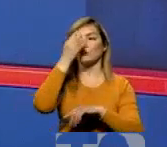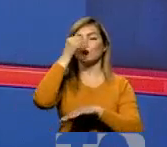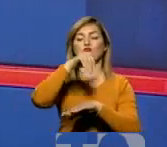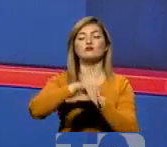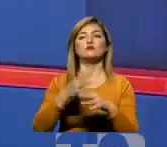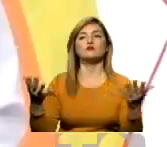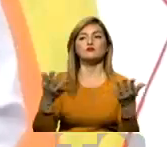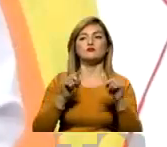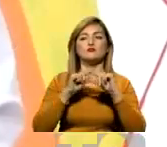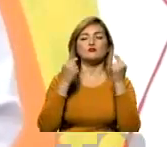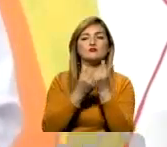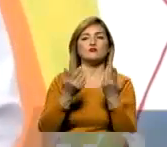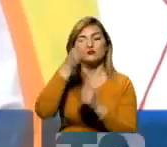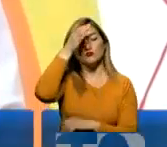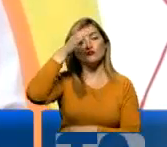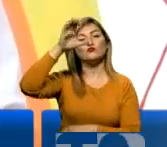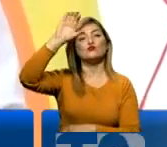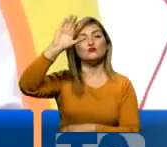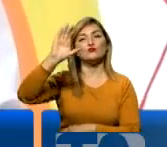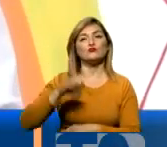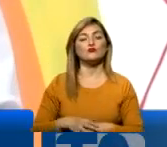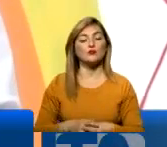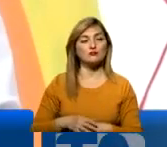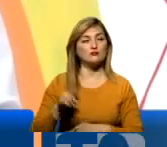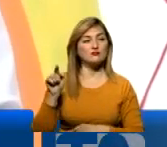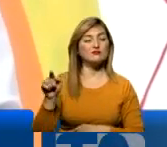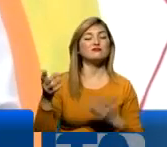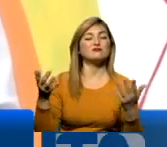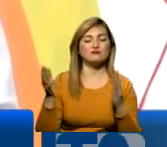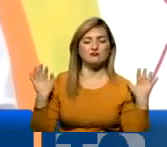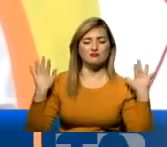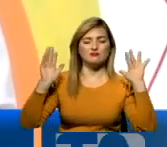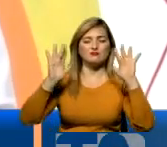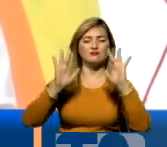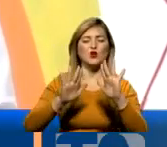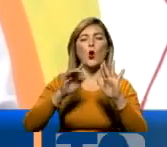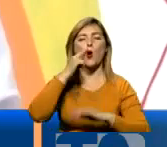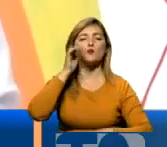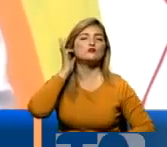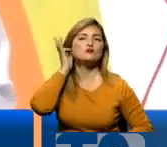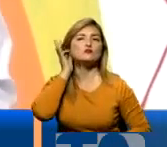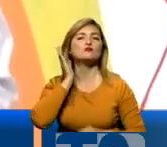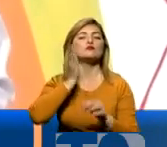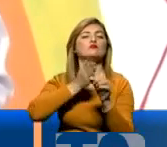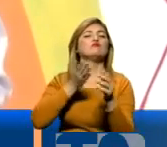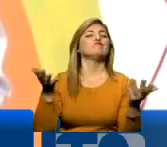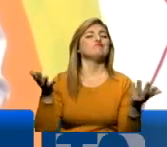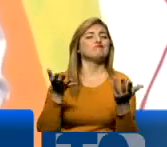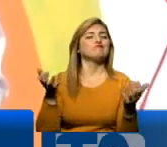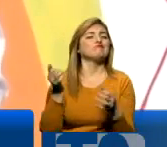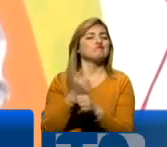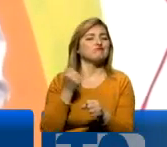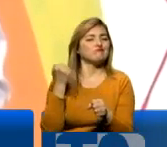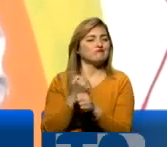Se trata del colectivo cultural Somos Mingueros, que aglutina a hombres y mujeres de la localidad con el propósito de